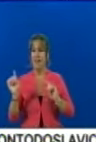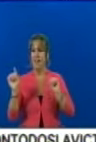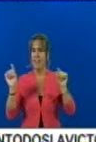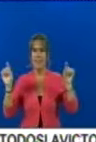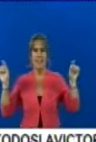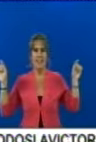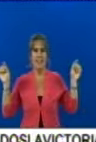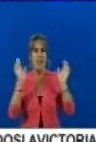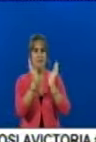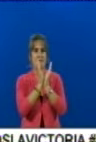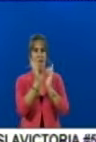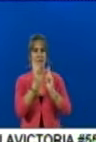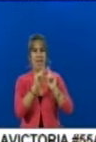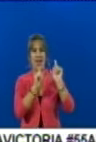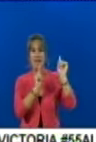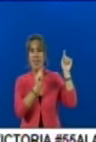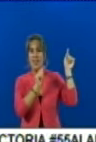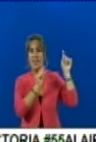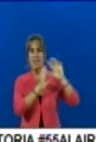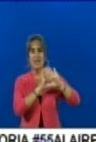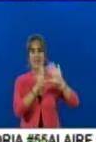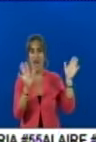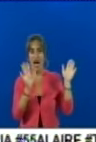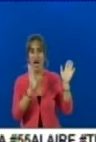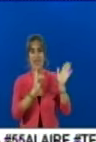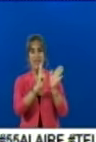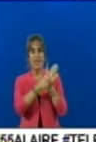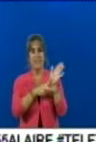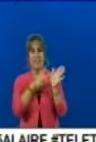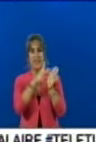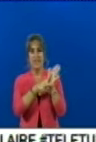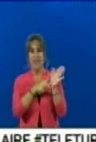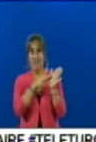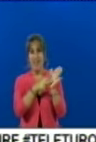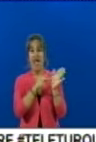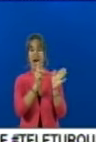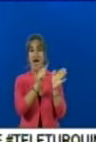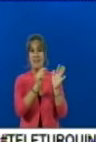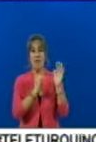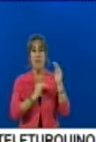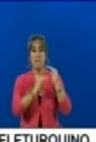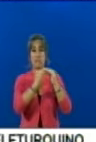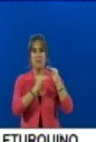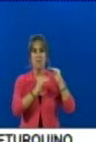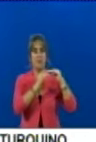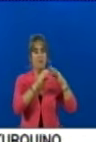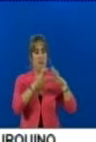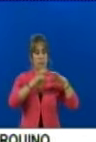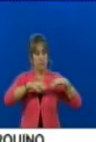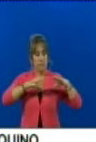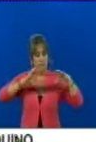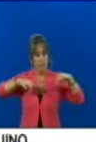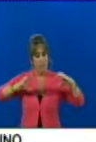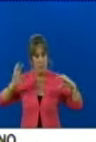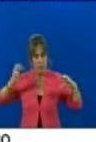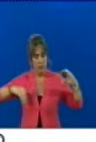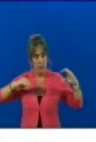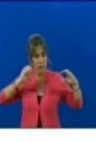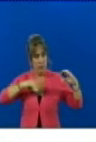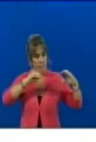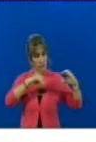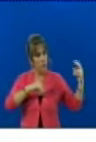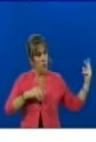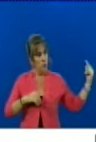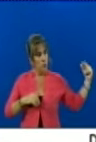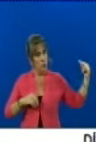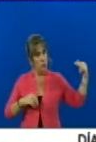en Matanzas, ya hay 4 vasillas llenas con 19 a la carga, y según se cargue el tren y corra para Santiago de Cuba, que